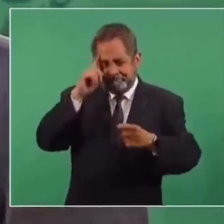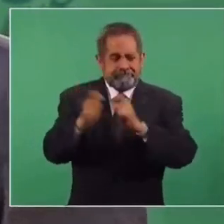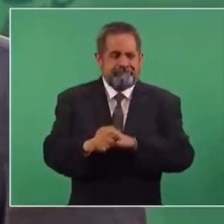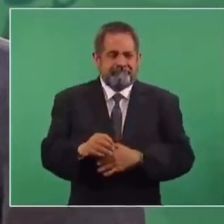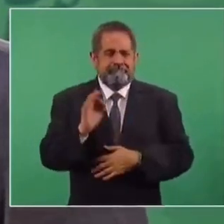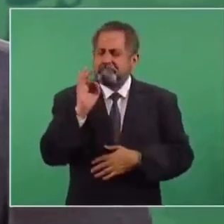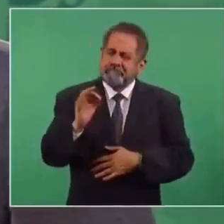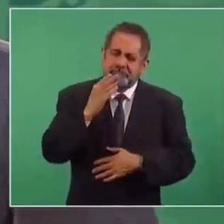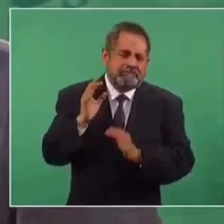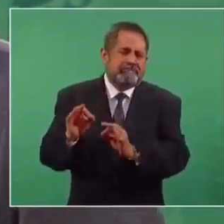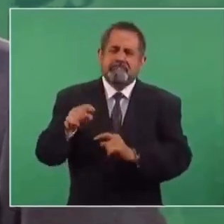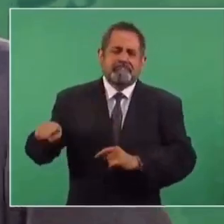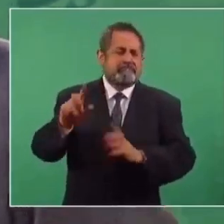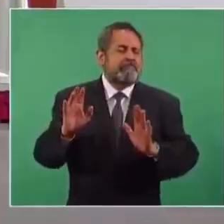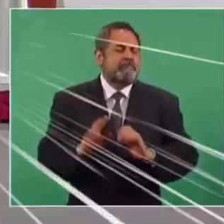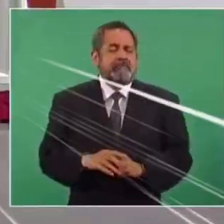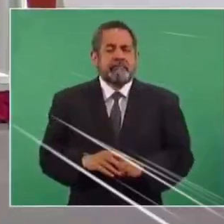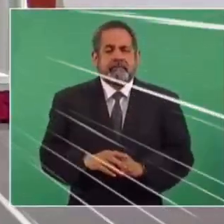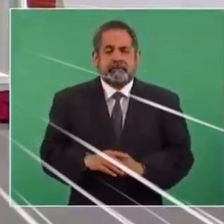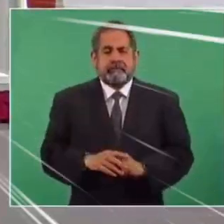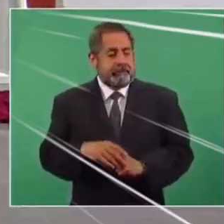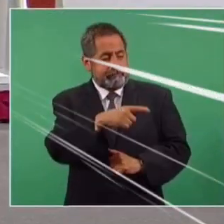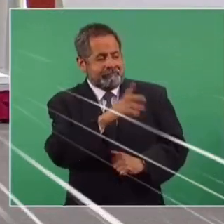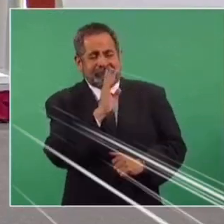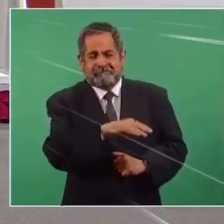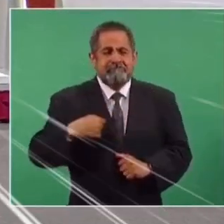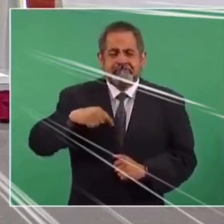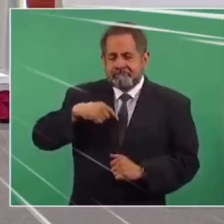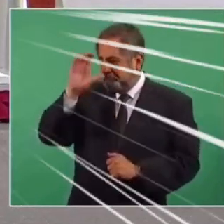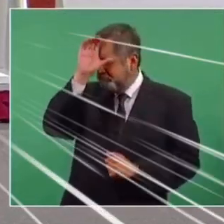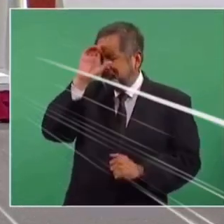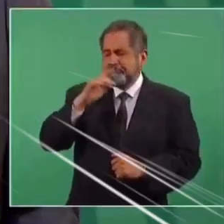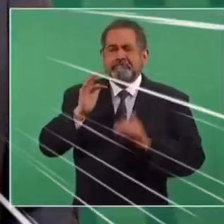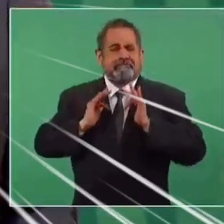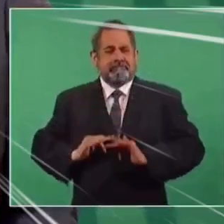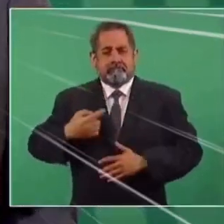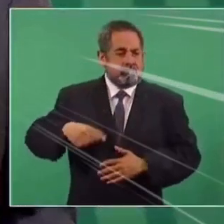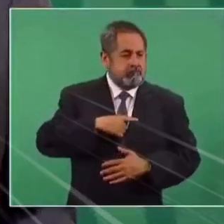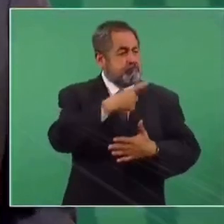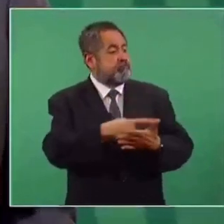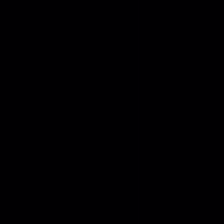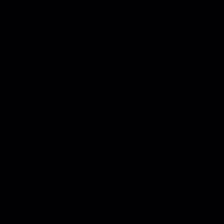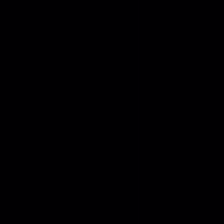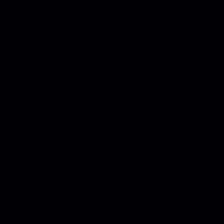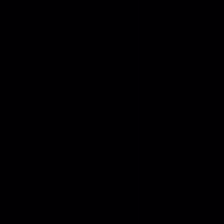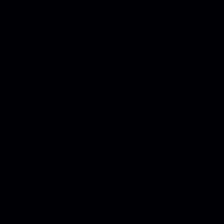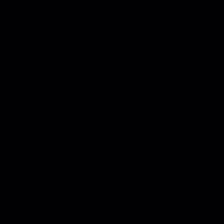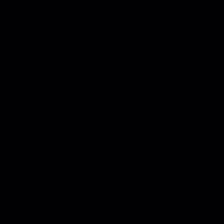no tiene ningún efecto. Además, tenemos nuestra conciencia tranquila. Nosotros no censuramos a nadie.